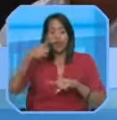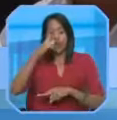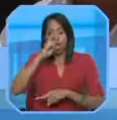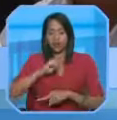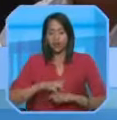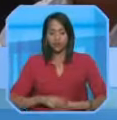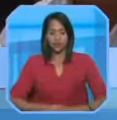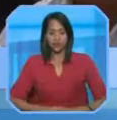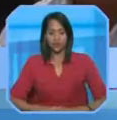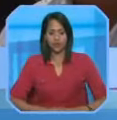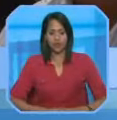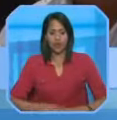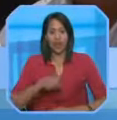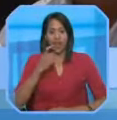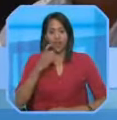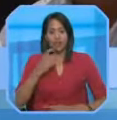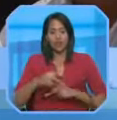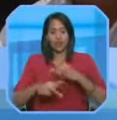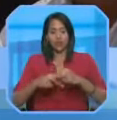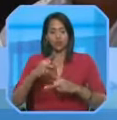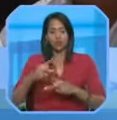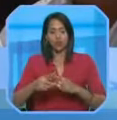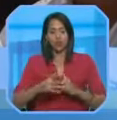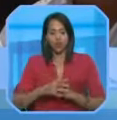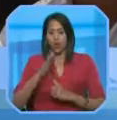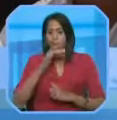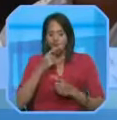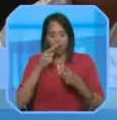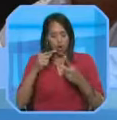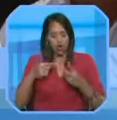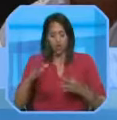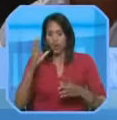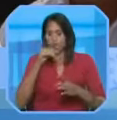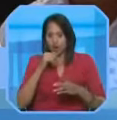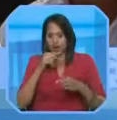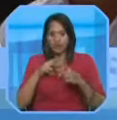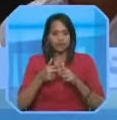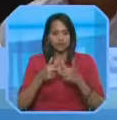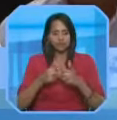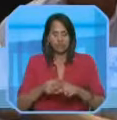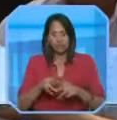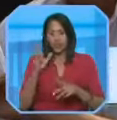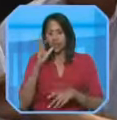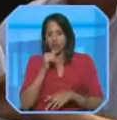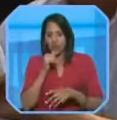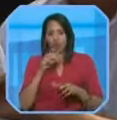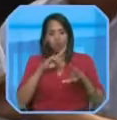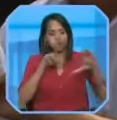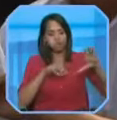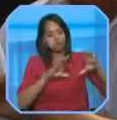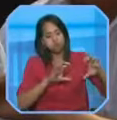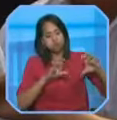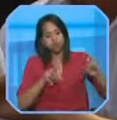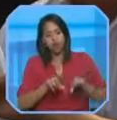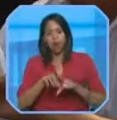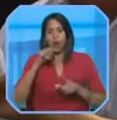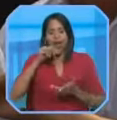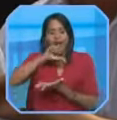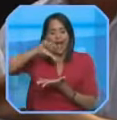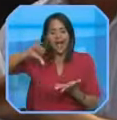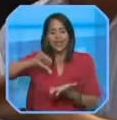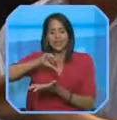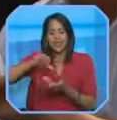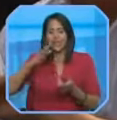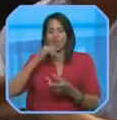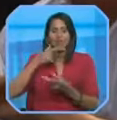viene por la falta de producción no hay insumos no hay repuestos hay caucho no hay lubricante